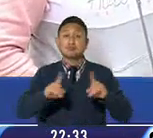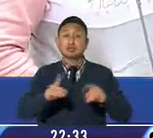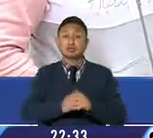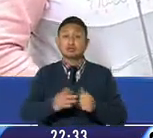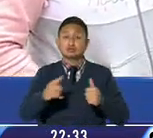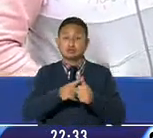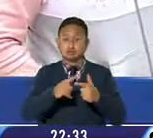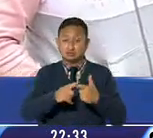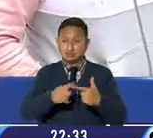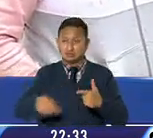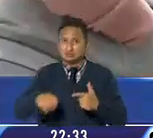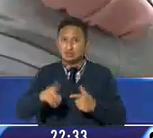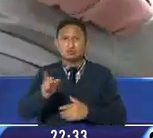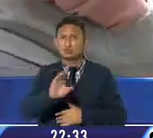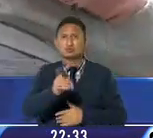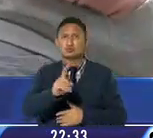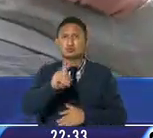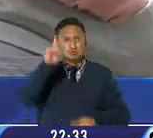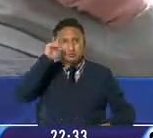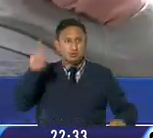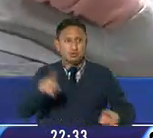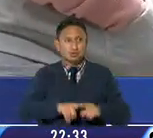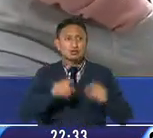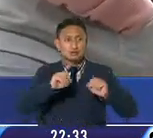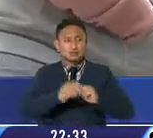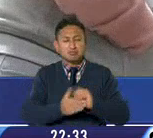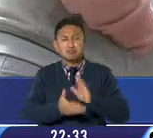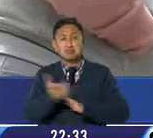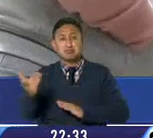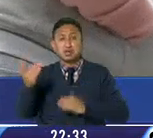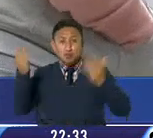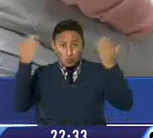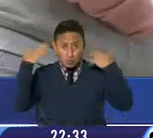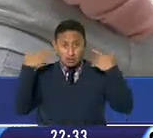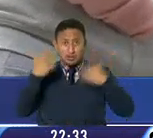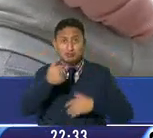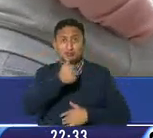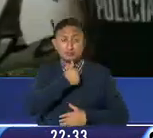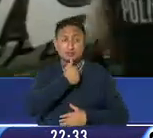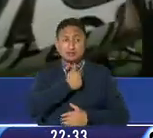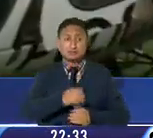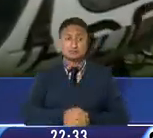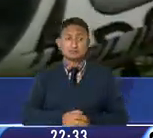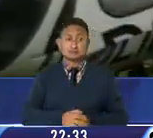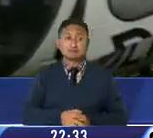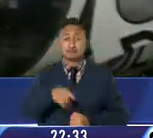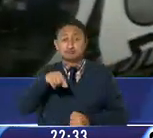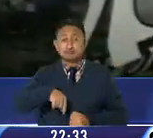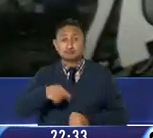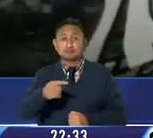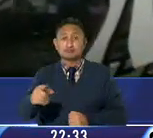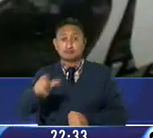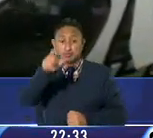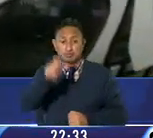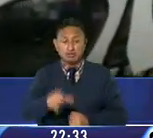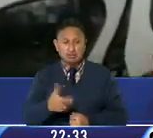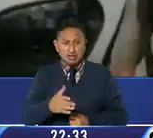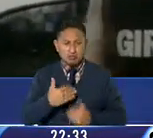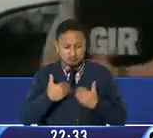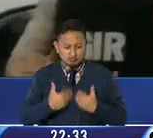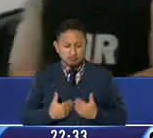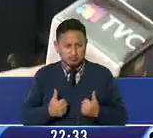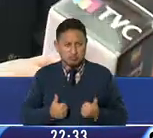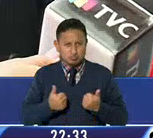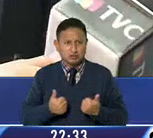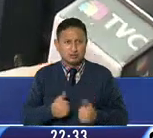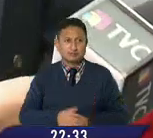rechazan dicho traslado y piden que se lo regrese a una clínica privada de Guayaquil, donde el paciente habría presentado mejoría.